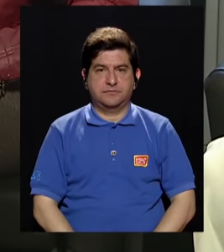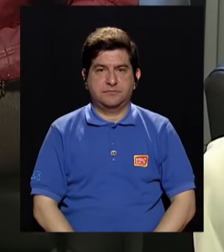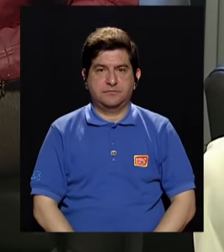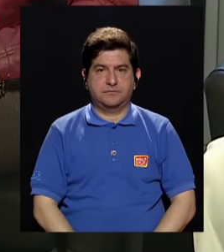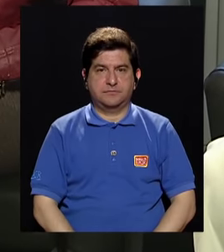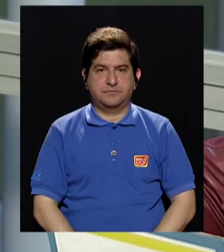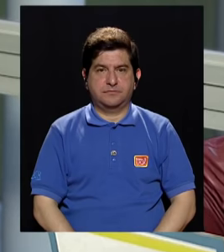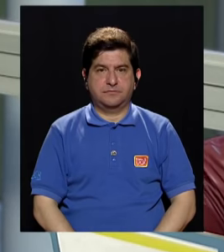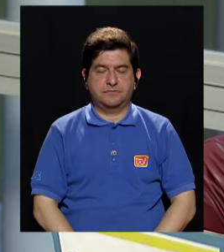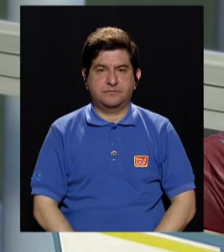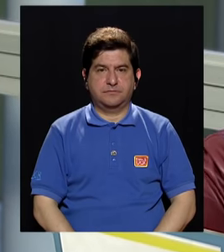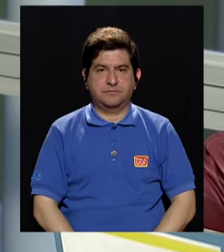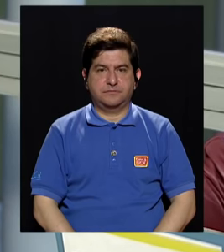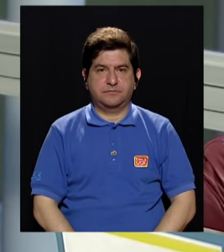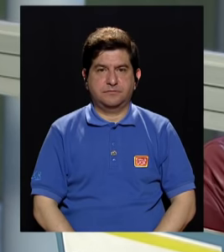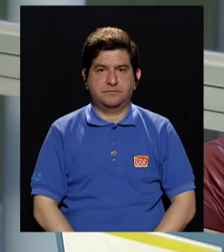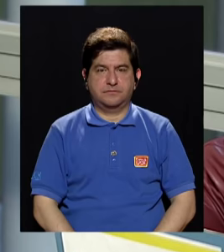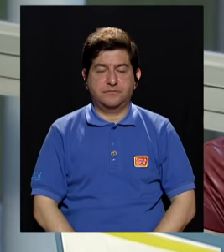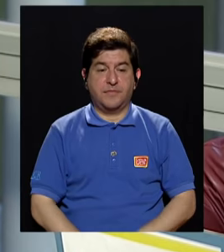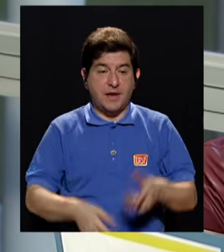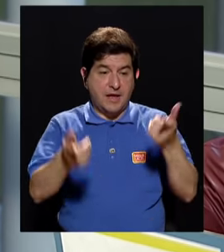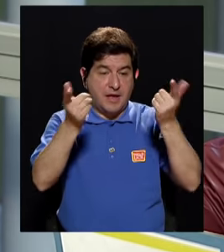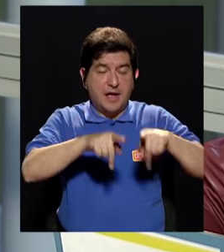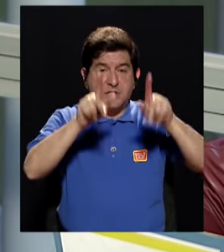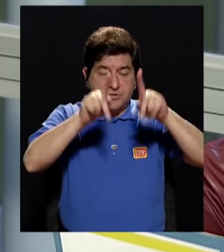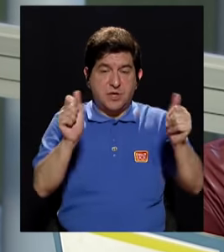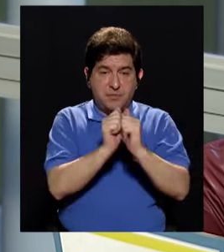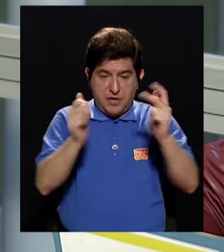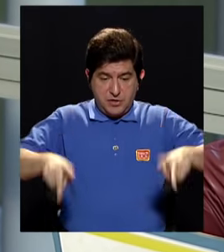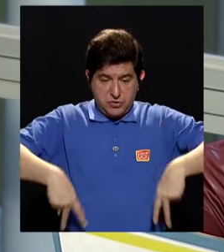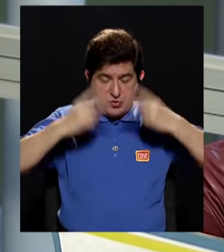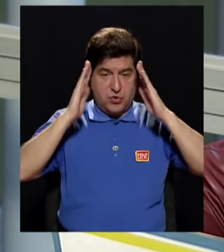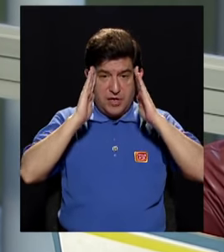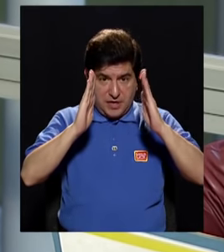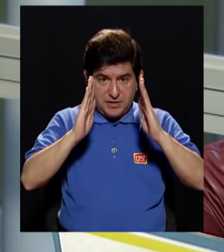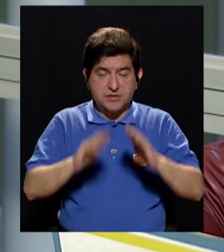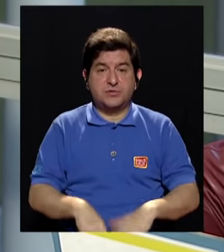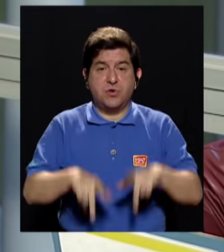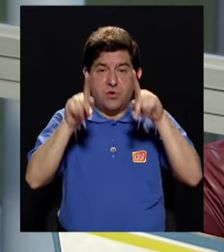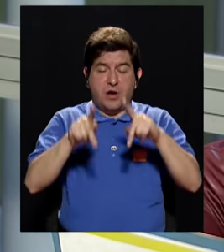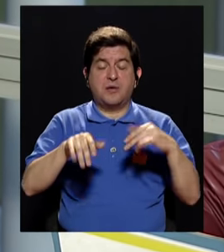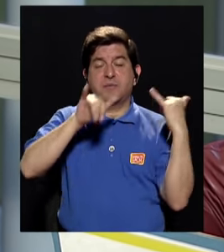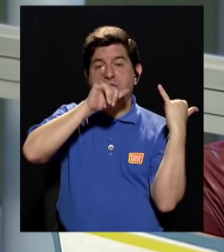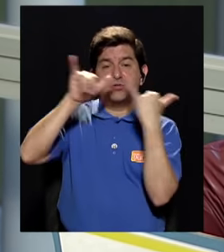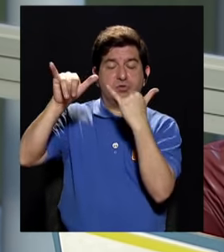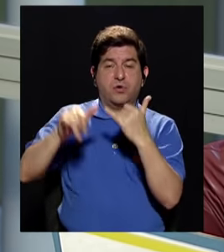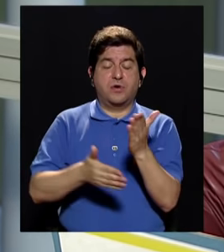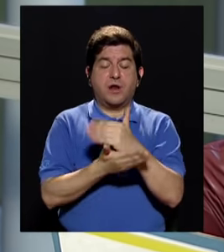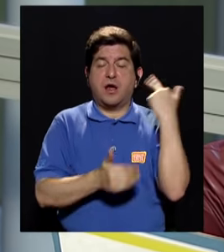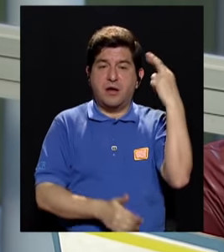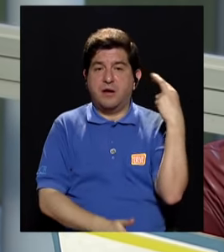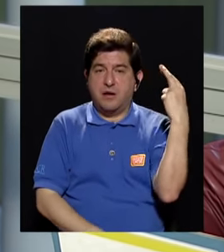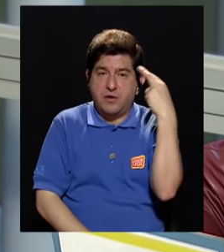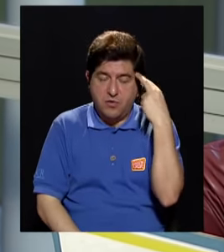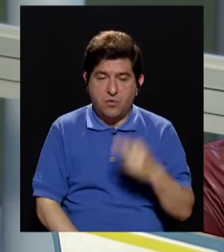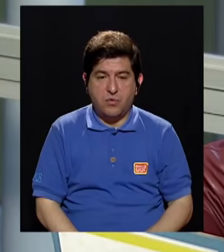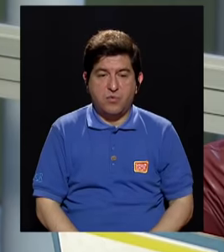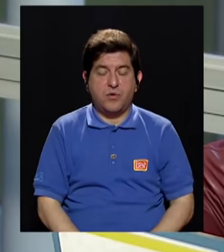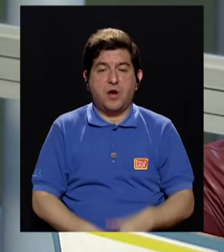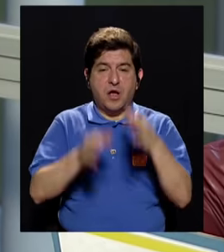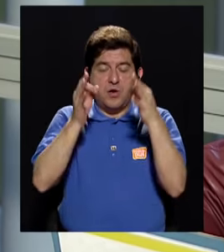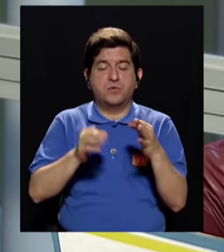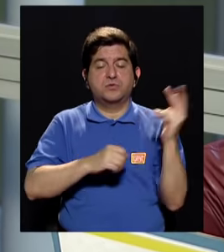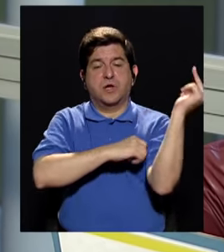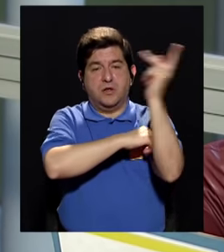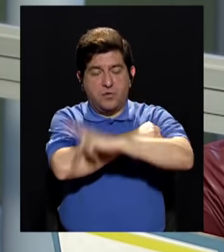en en Casos de personas vivas lo que se atiende son las personas que han puesto la denuncia por algún motivo un juzgado